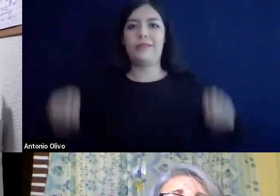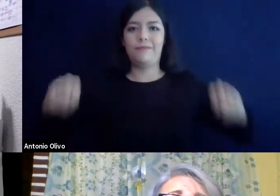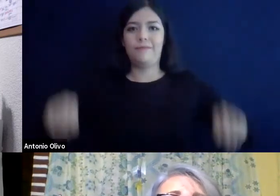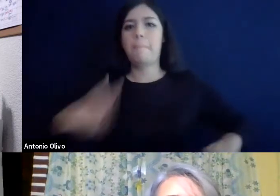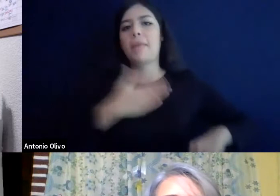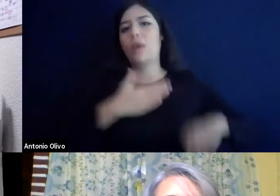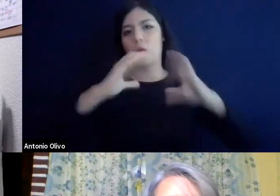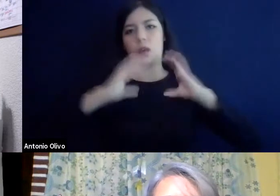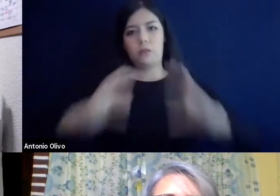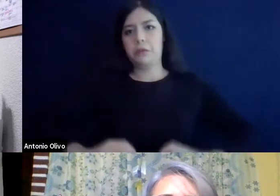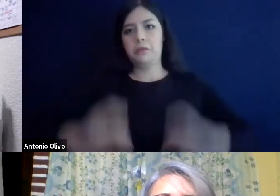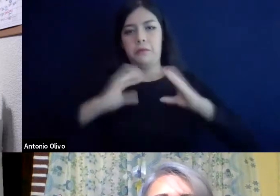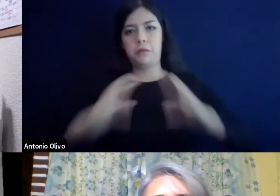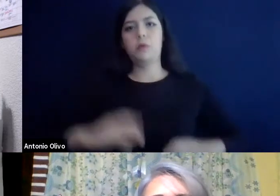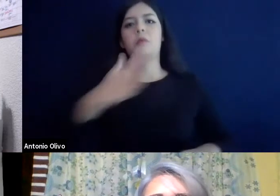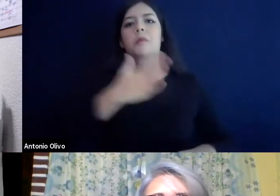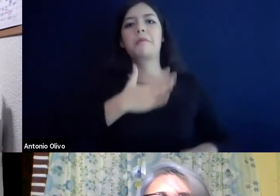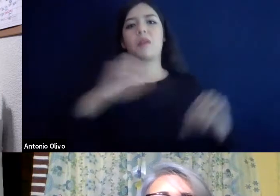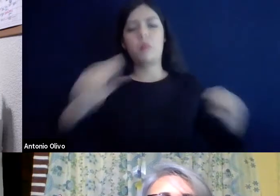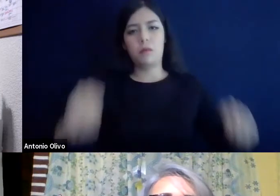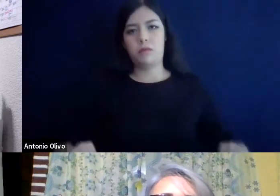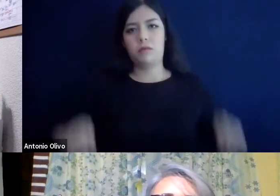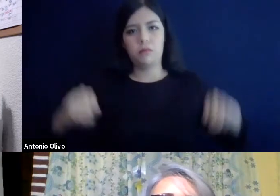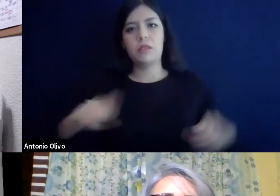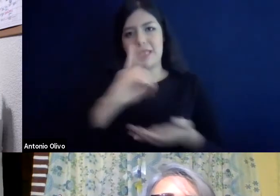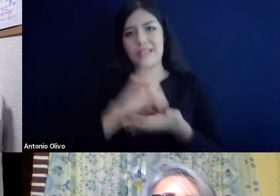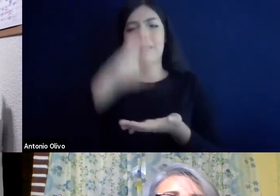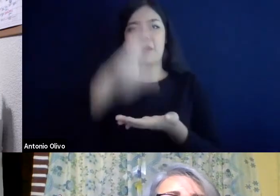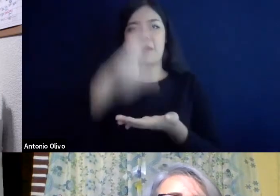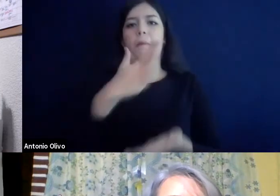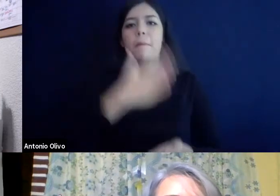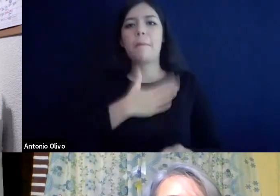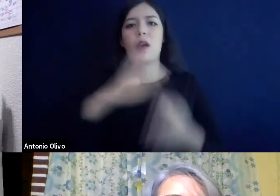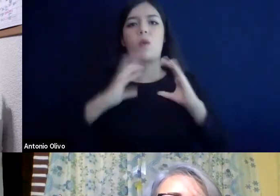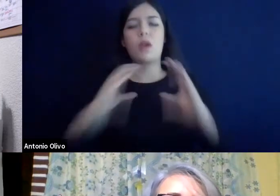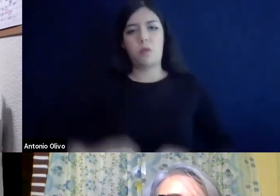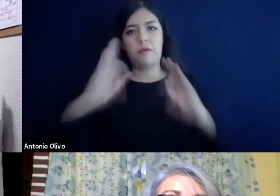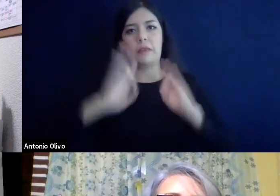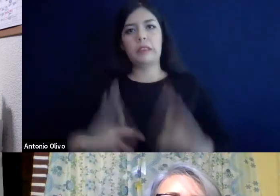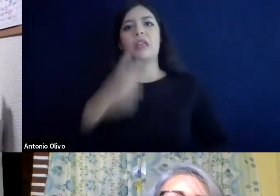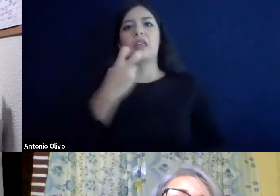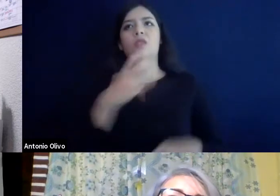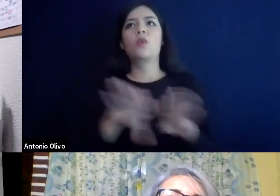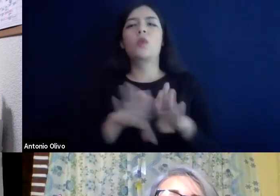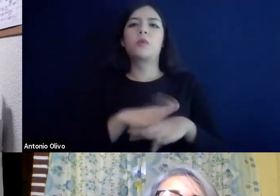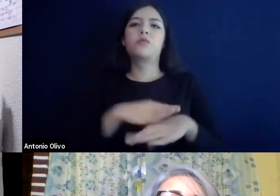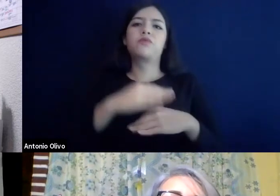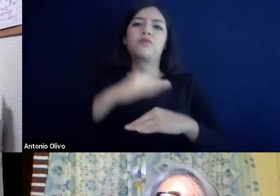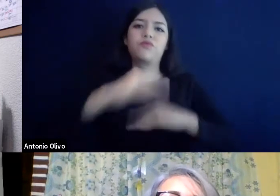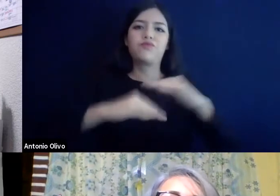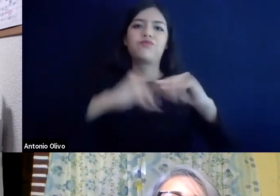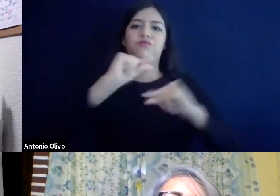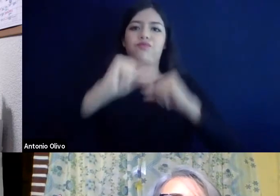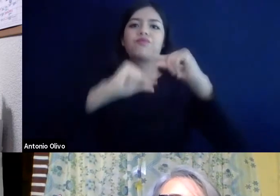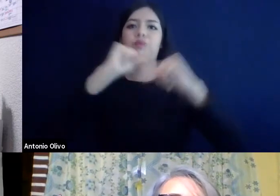me diagnosticaron distrofia muscular, entonces ha sido progresivo el avance